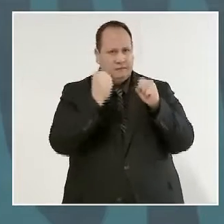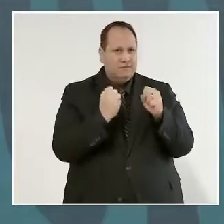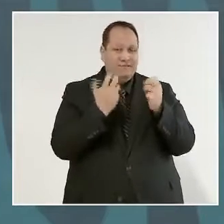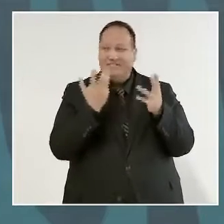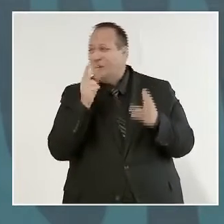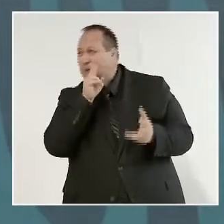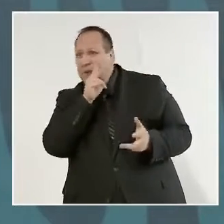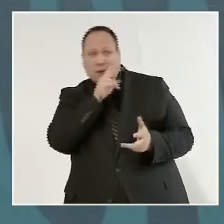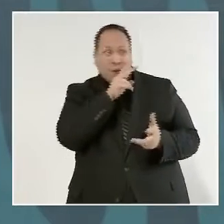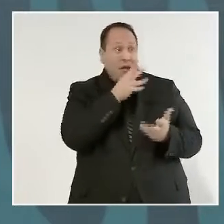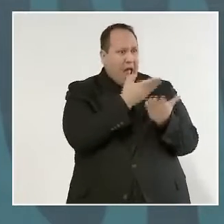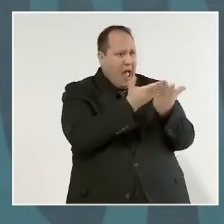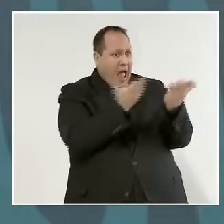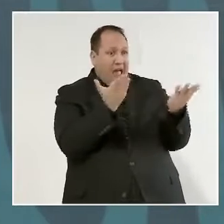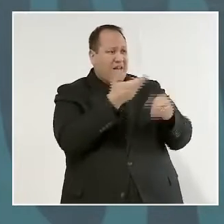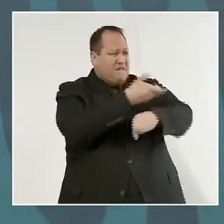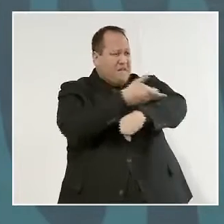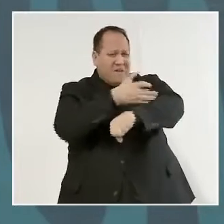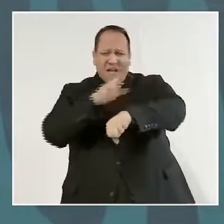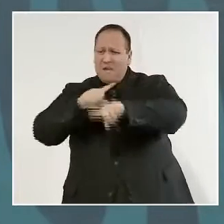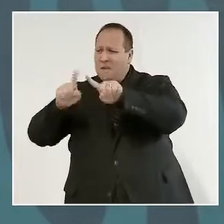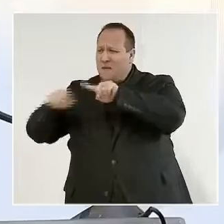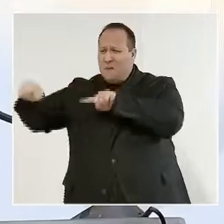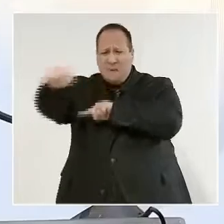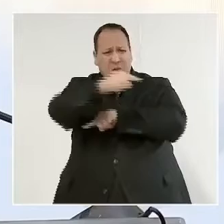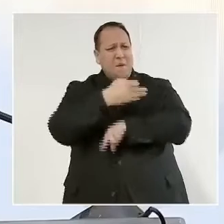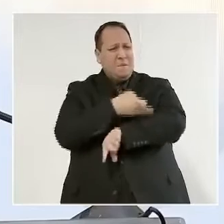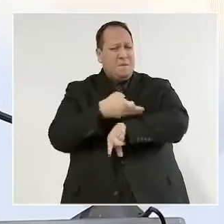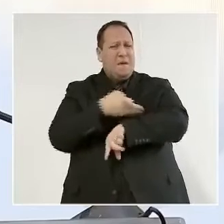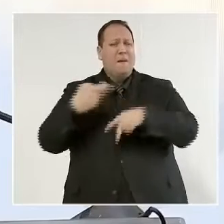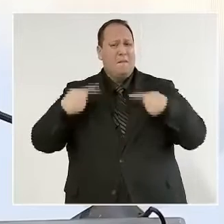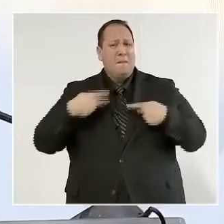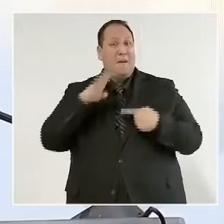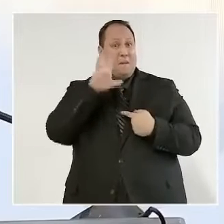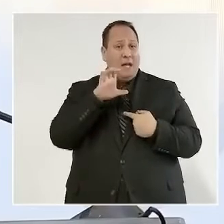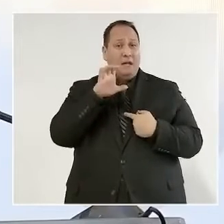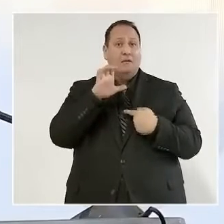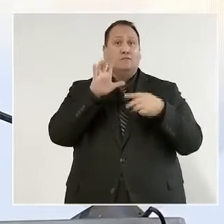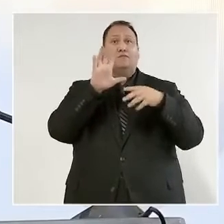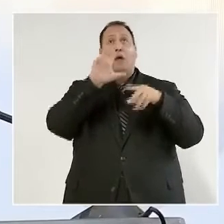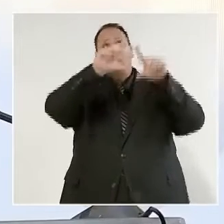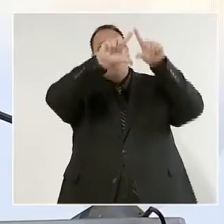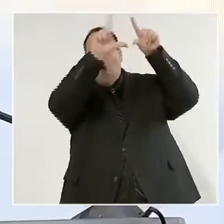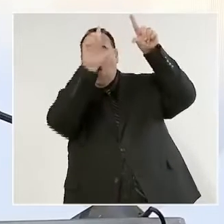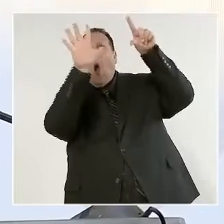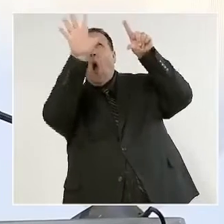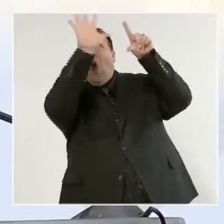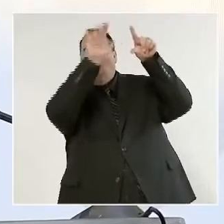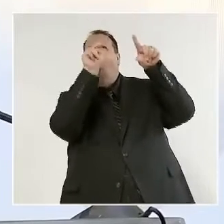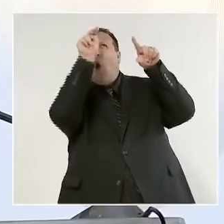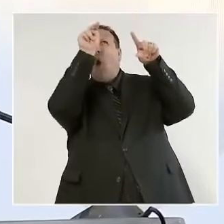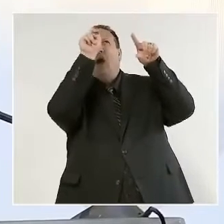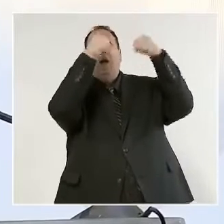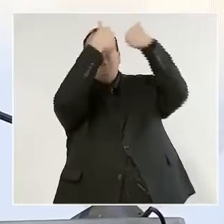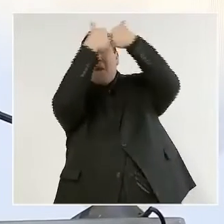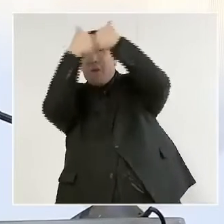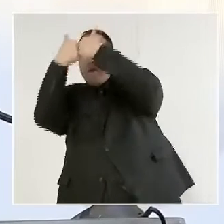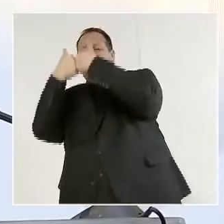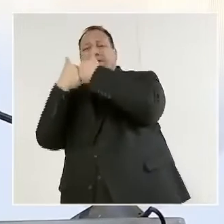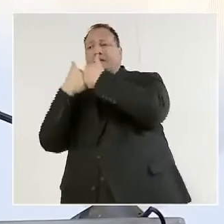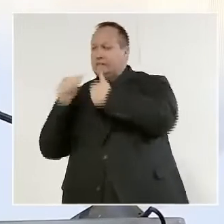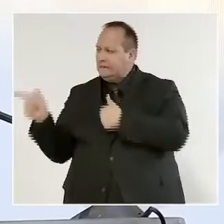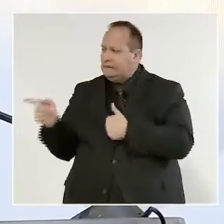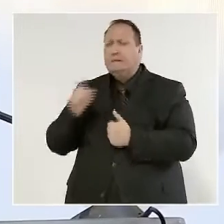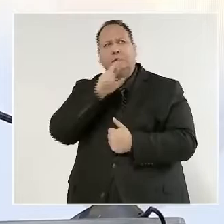enfrentan las familias de Baja California y de la frontera norte del país. Es un